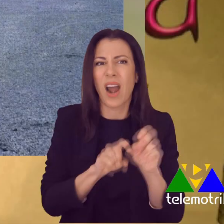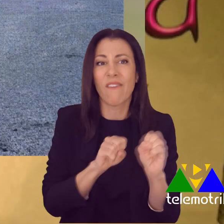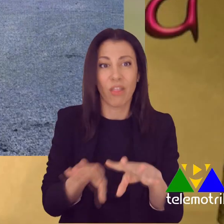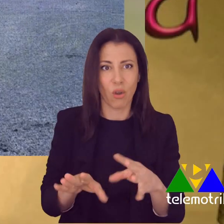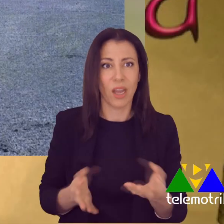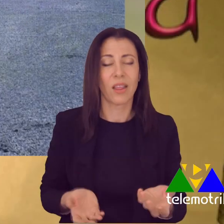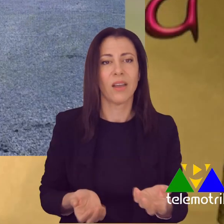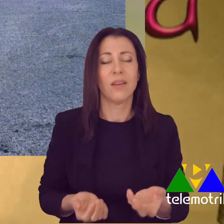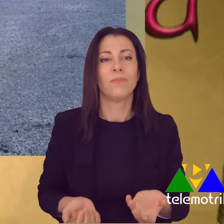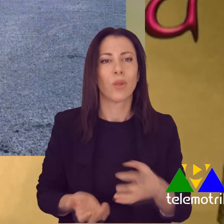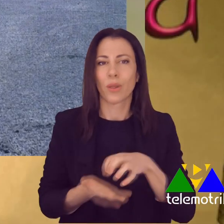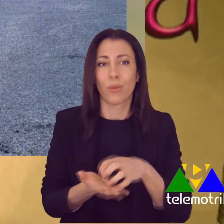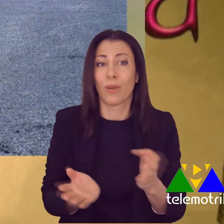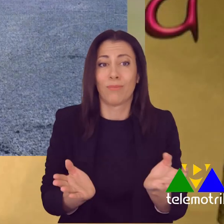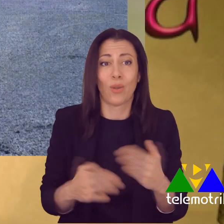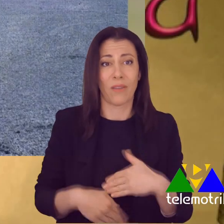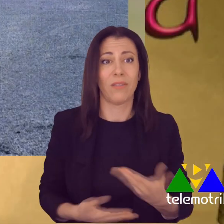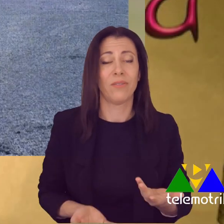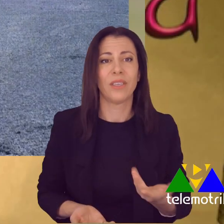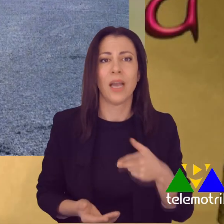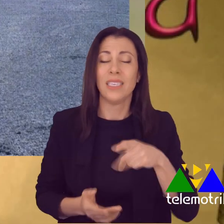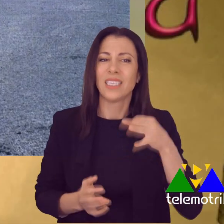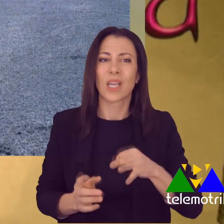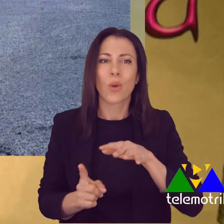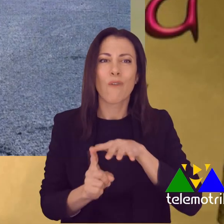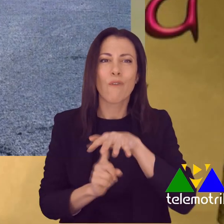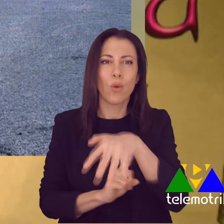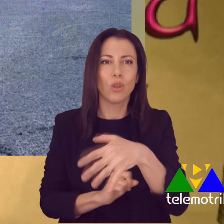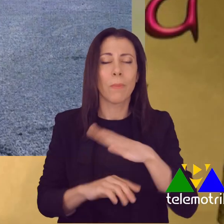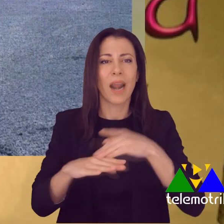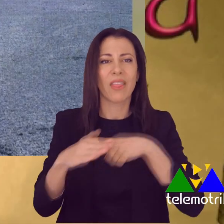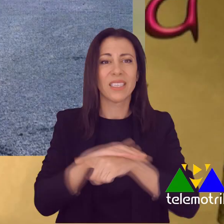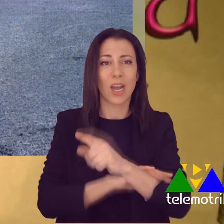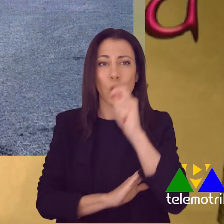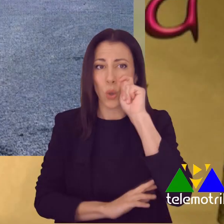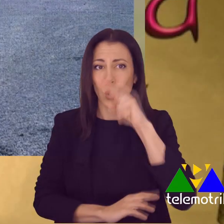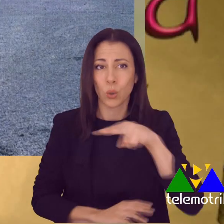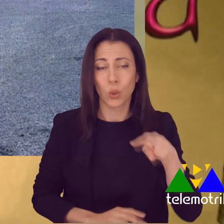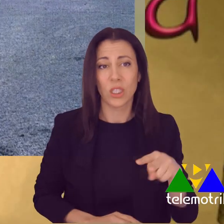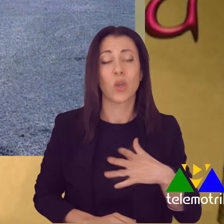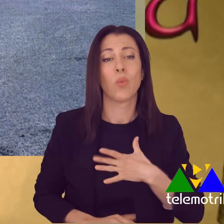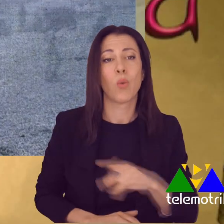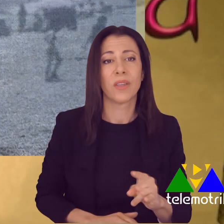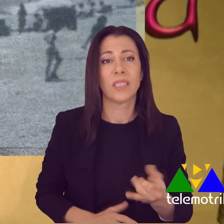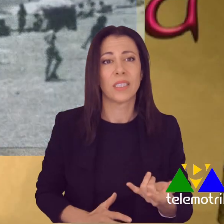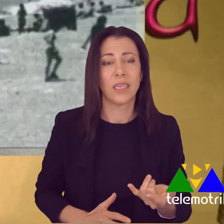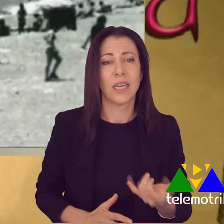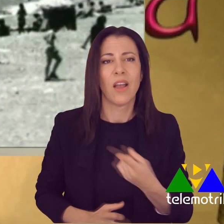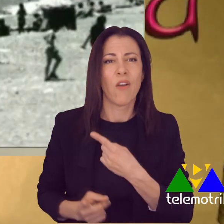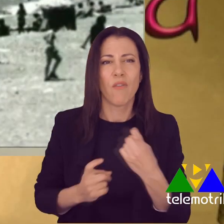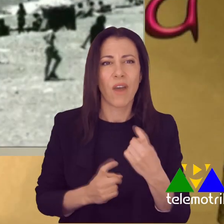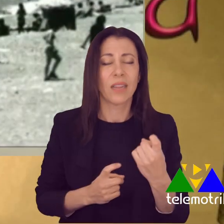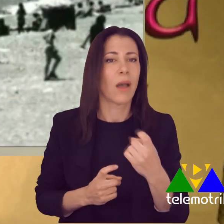¿no? Es decir, que indudablemente eso ha debido influir en el desarrollo turístico y quizás pues el falta